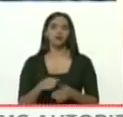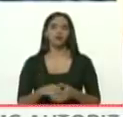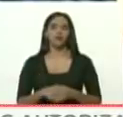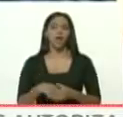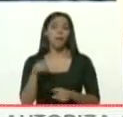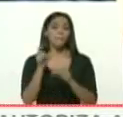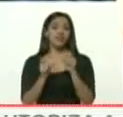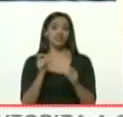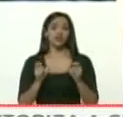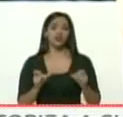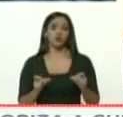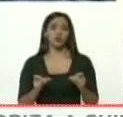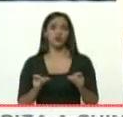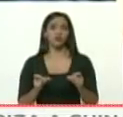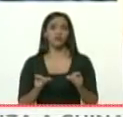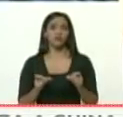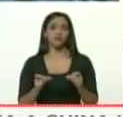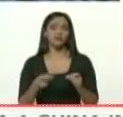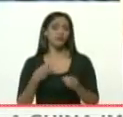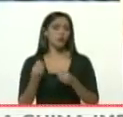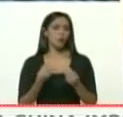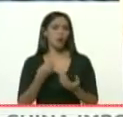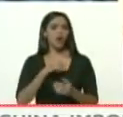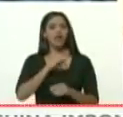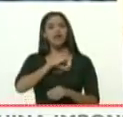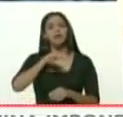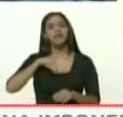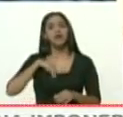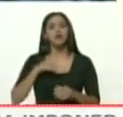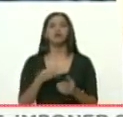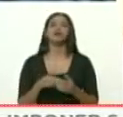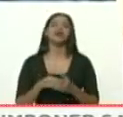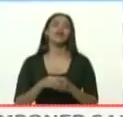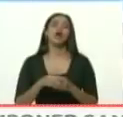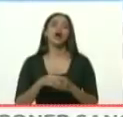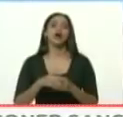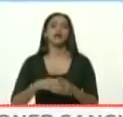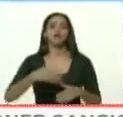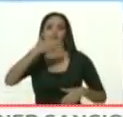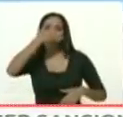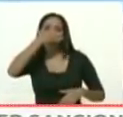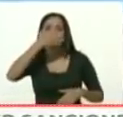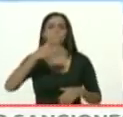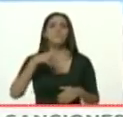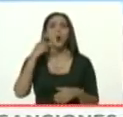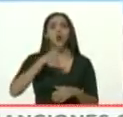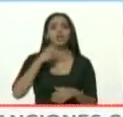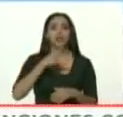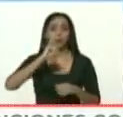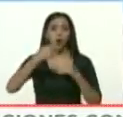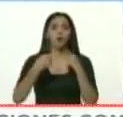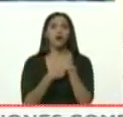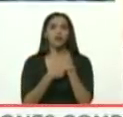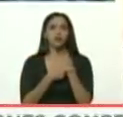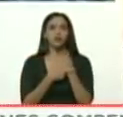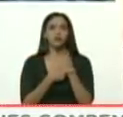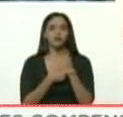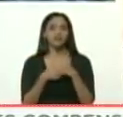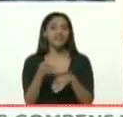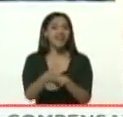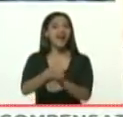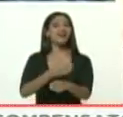personas como integrantes de la parapolítica, como Juan Guaidó, a priori